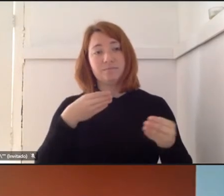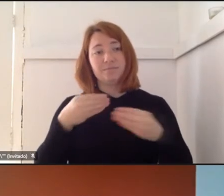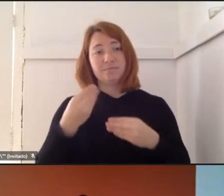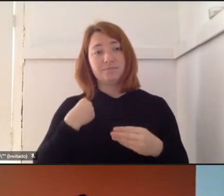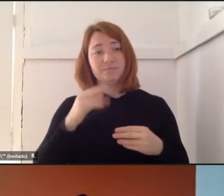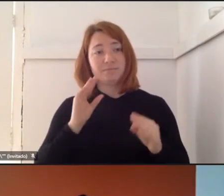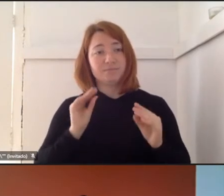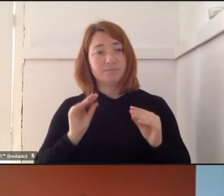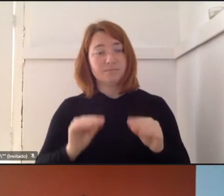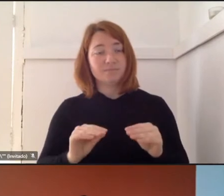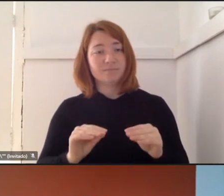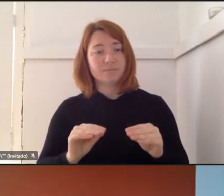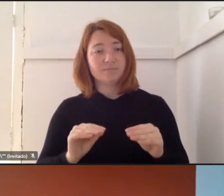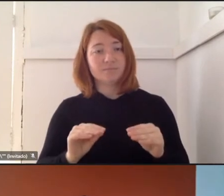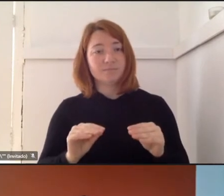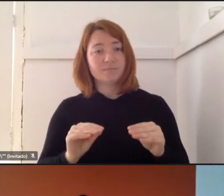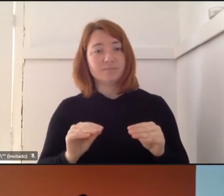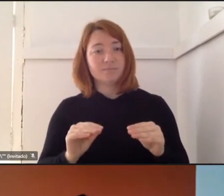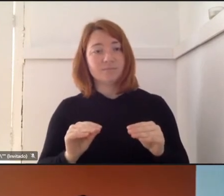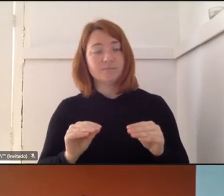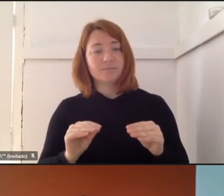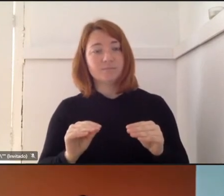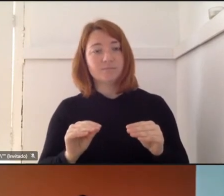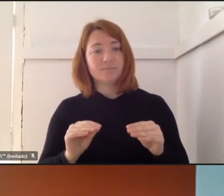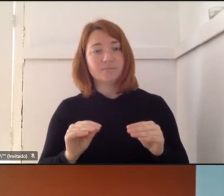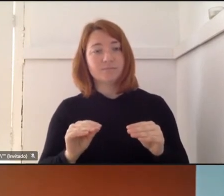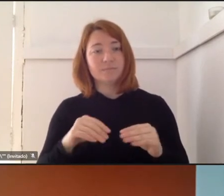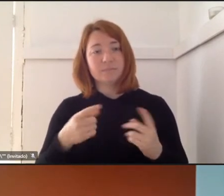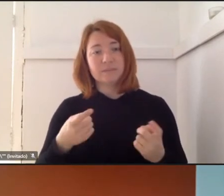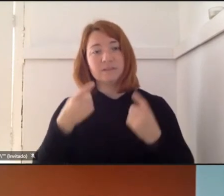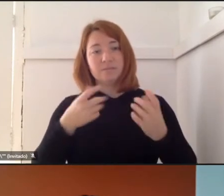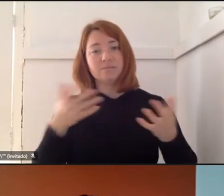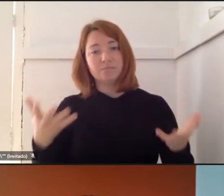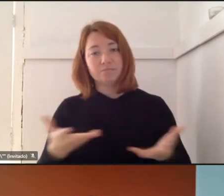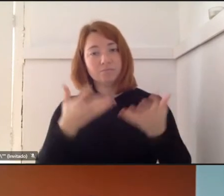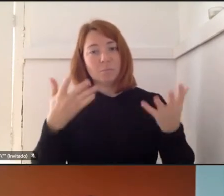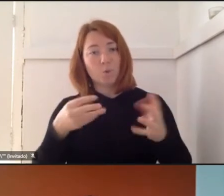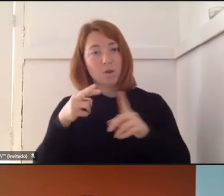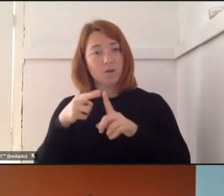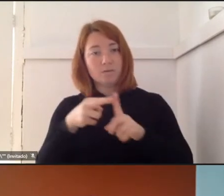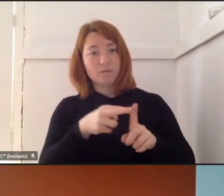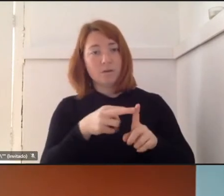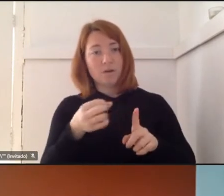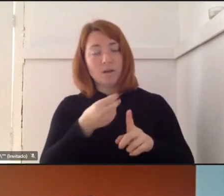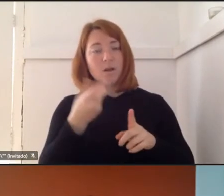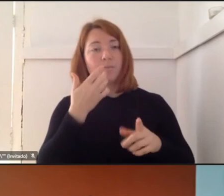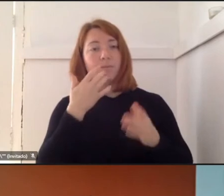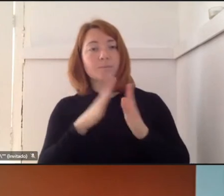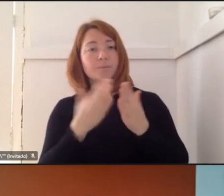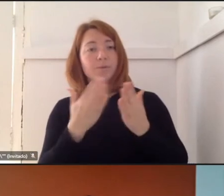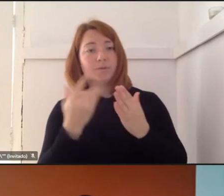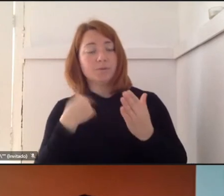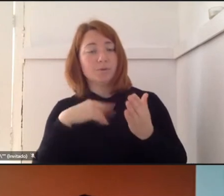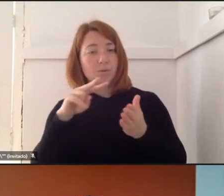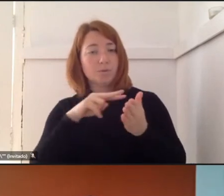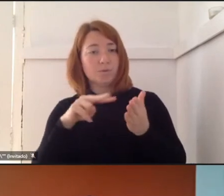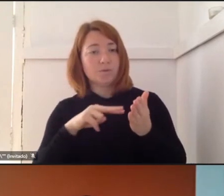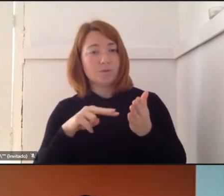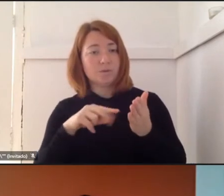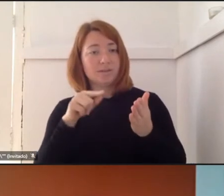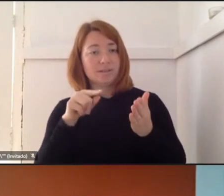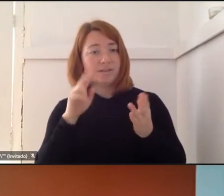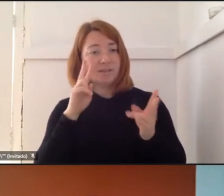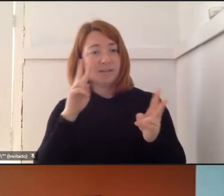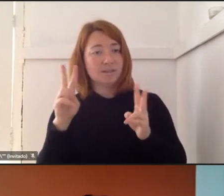para, digamos, para proporcionar referentes, para ampliar, ¿no? Poner algún libro, como este que leí, estos